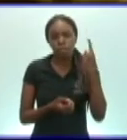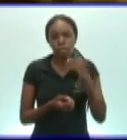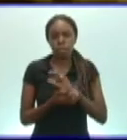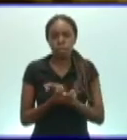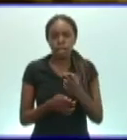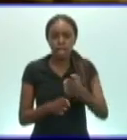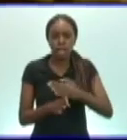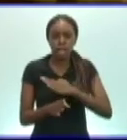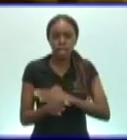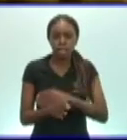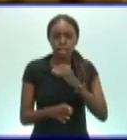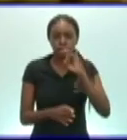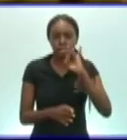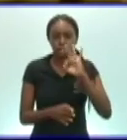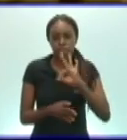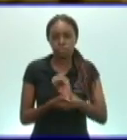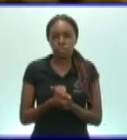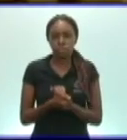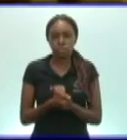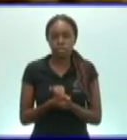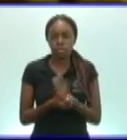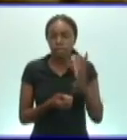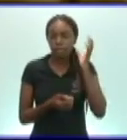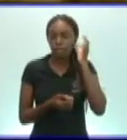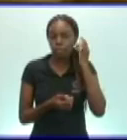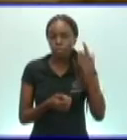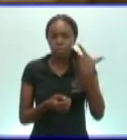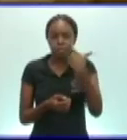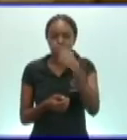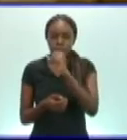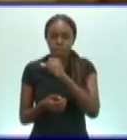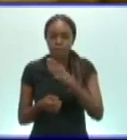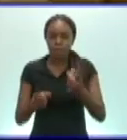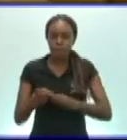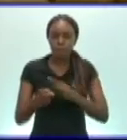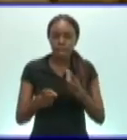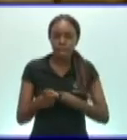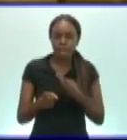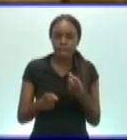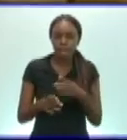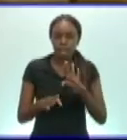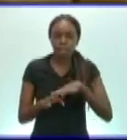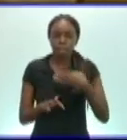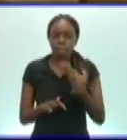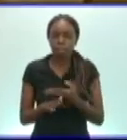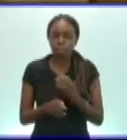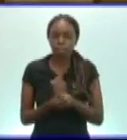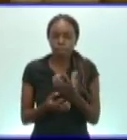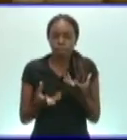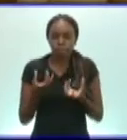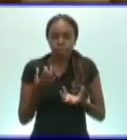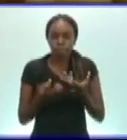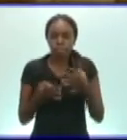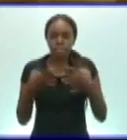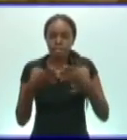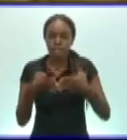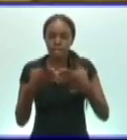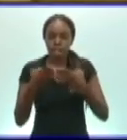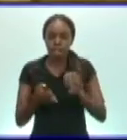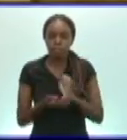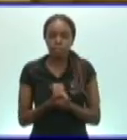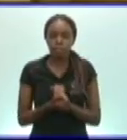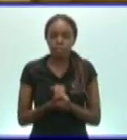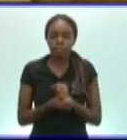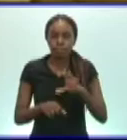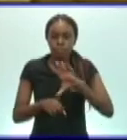1868. Ella marcha hacia la Manigua en 1869, después del incendio de Bayamo. Hecha